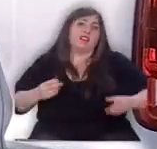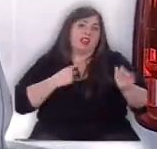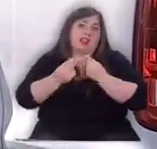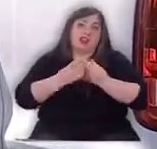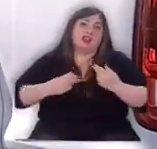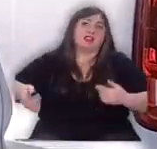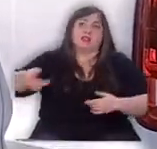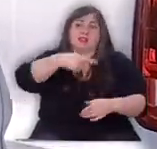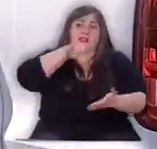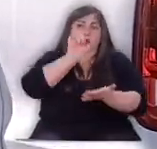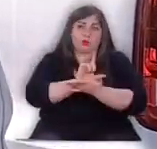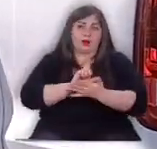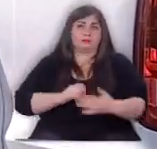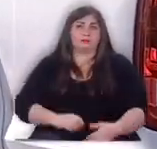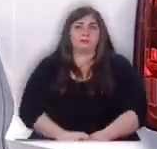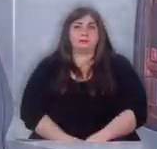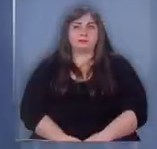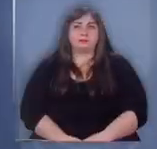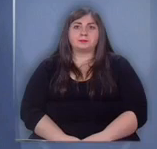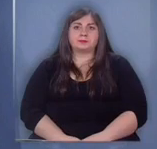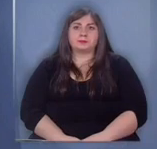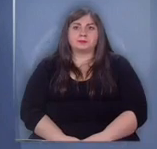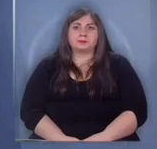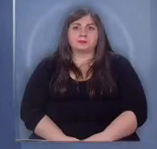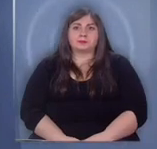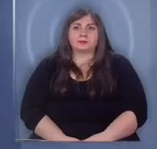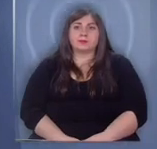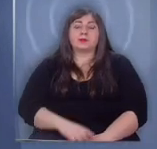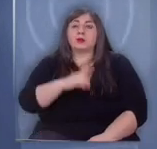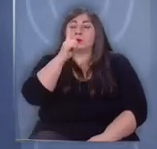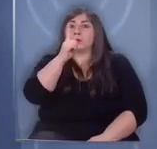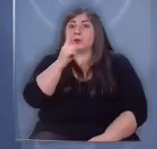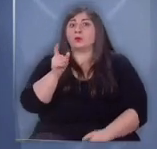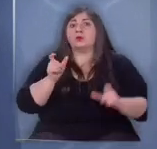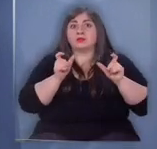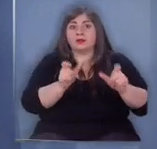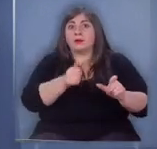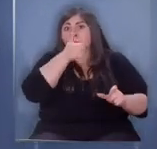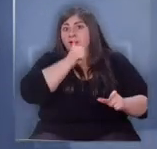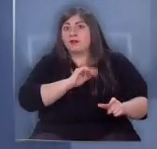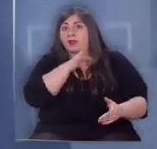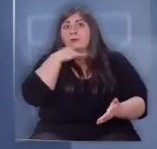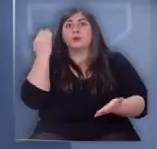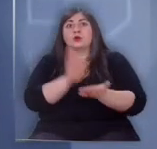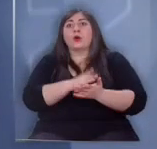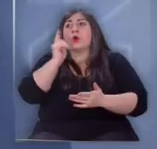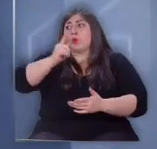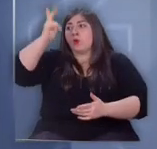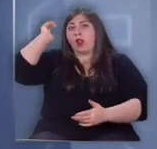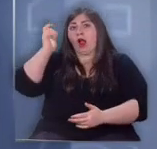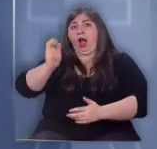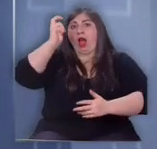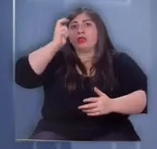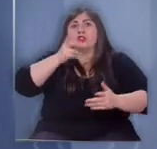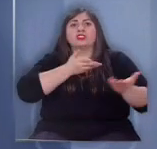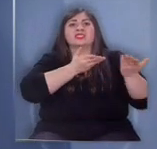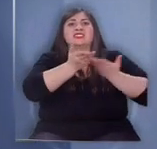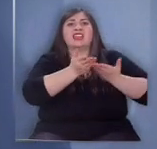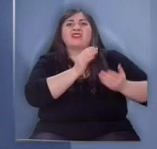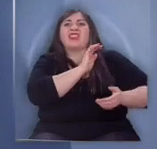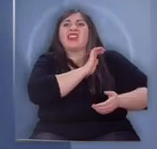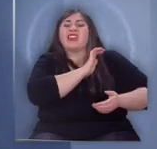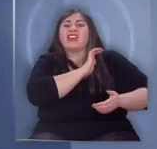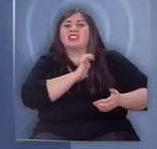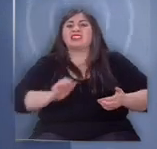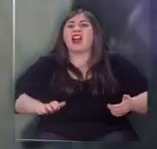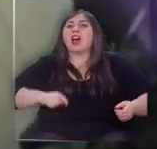económica de la zona. Y un vigilante privado murió esta tarde luego que un delincuente asaltara a un serviestado. Esto ocurrió en la comuna de San